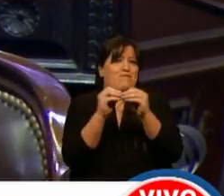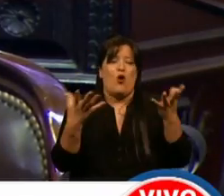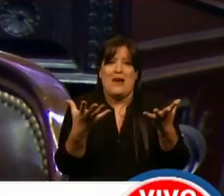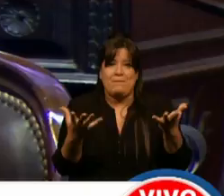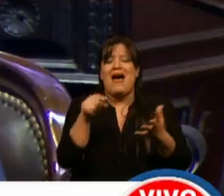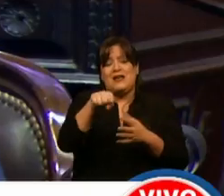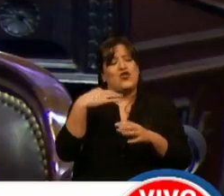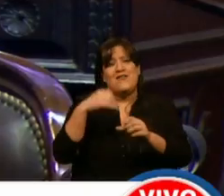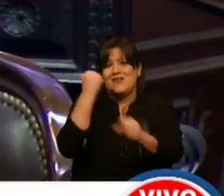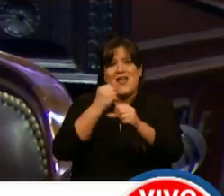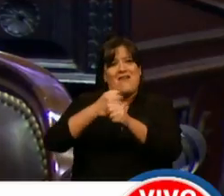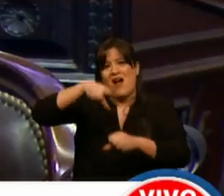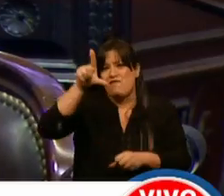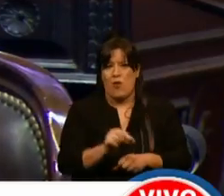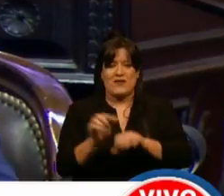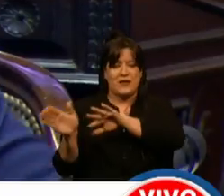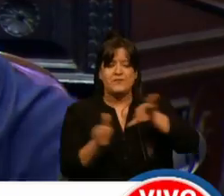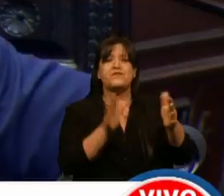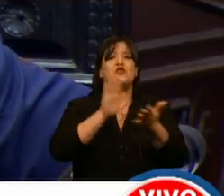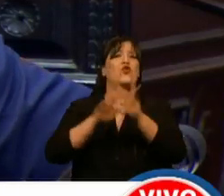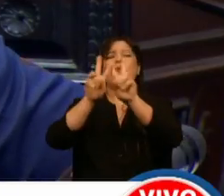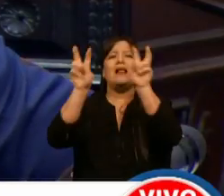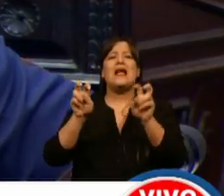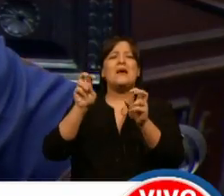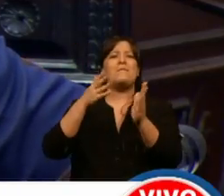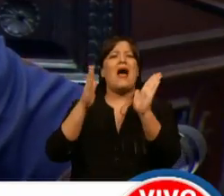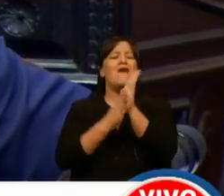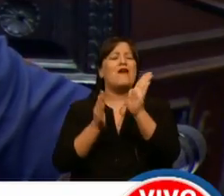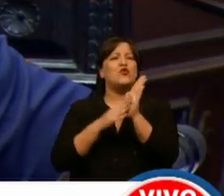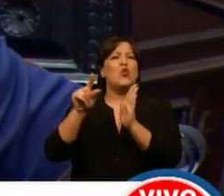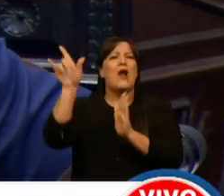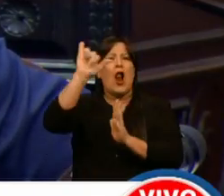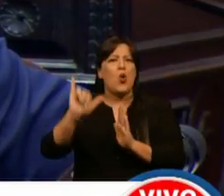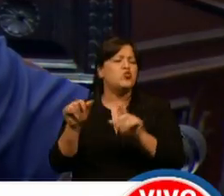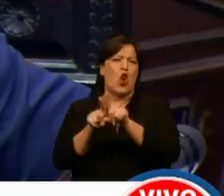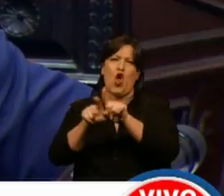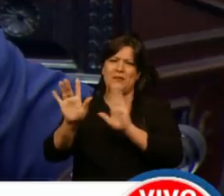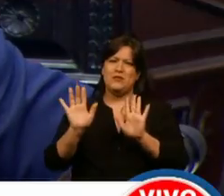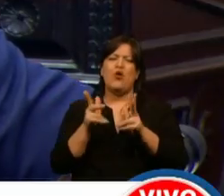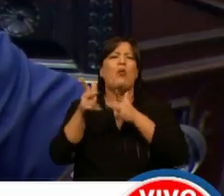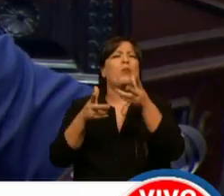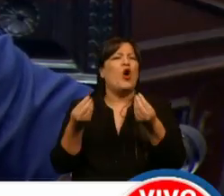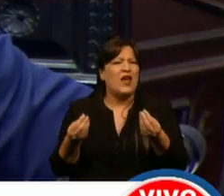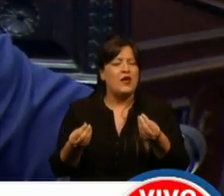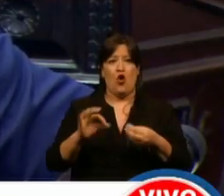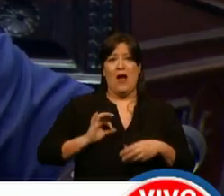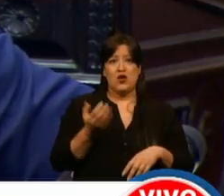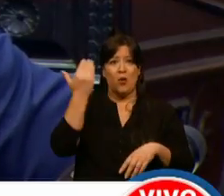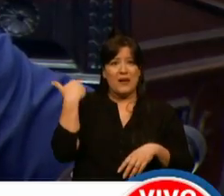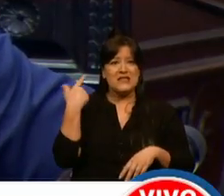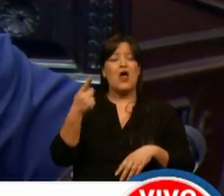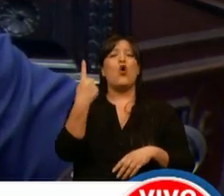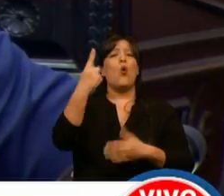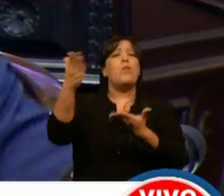trabajar y mucho por último la tema de la tarifa de la lupa sé exactamente lo mismo por qué digo esto el año pasado un